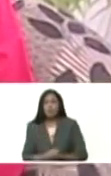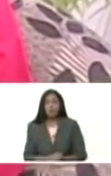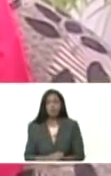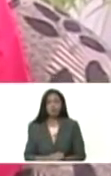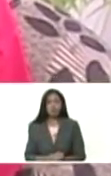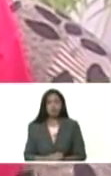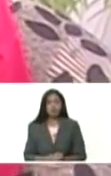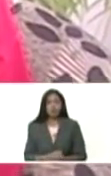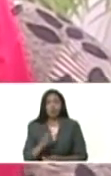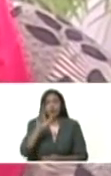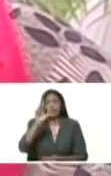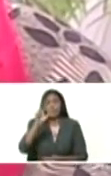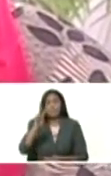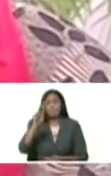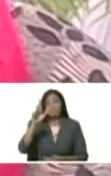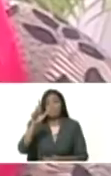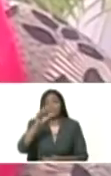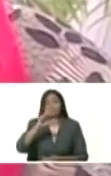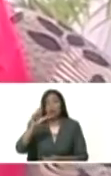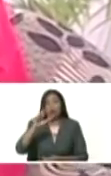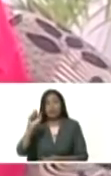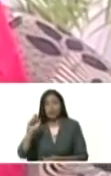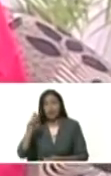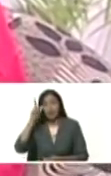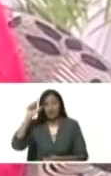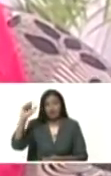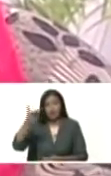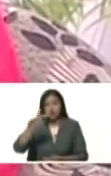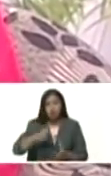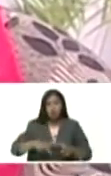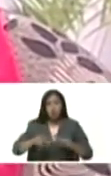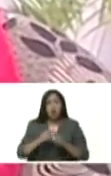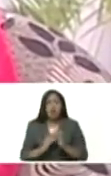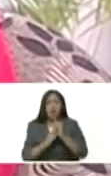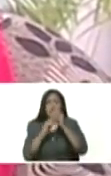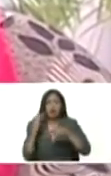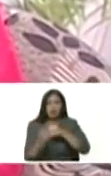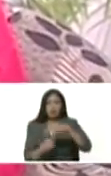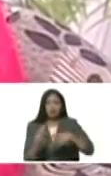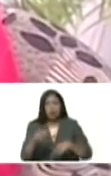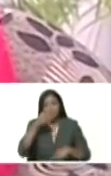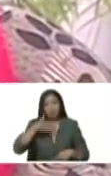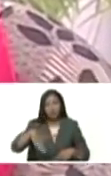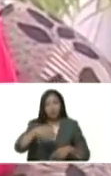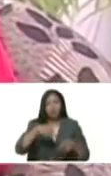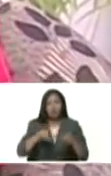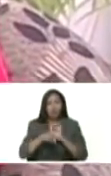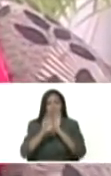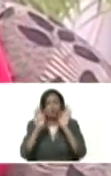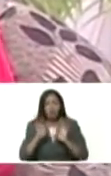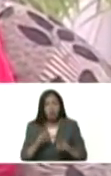Pascua, Guárico. Ahí está otro joven líder revolucionario del pueblo, el